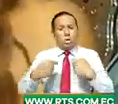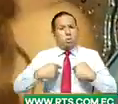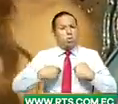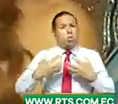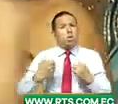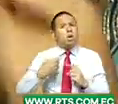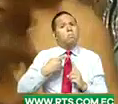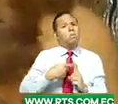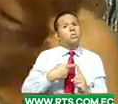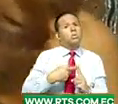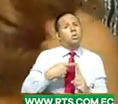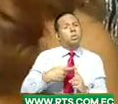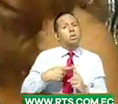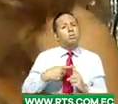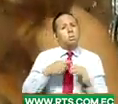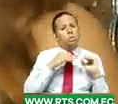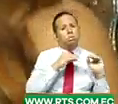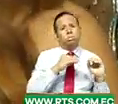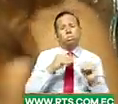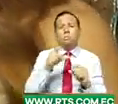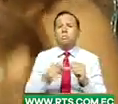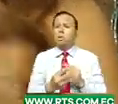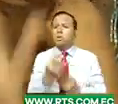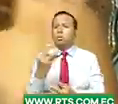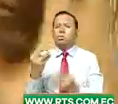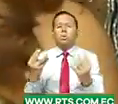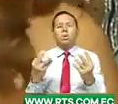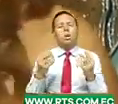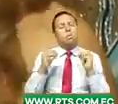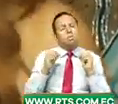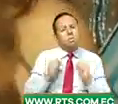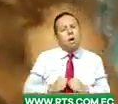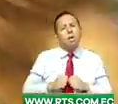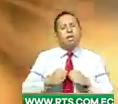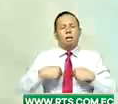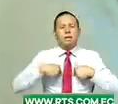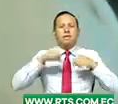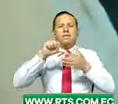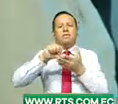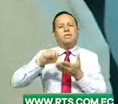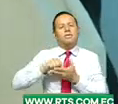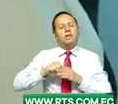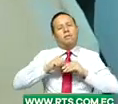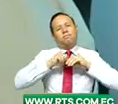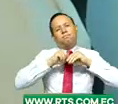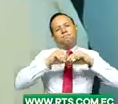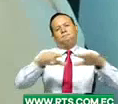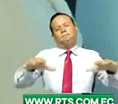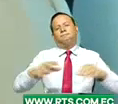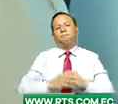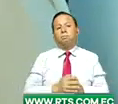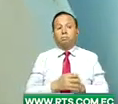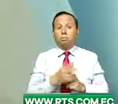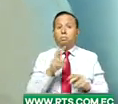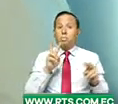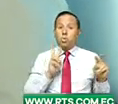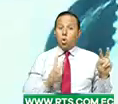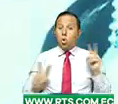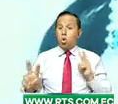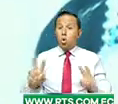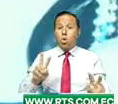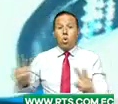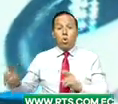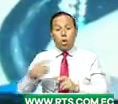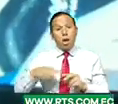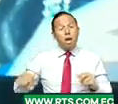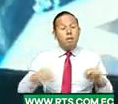positiva en cada una de las personas y poder llegar a un alcance global en mi ciudad. Las jóvenes trabajarán en duplas para capacitar a 15